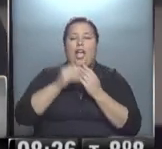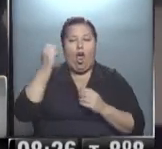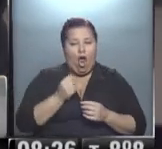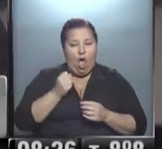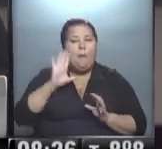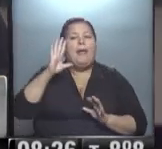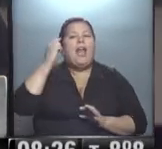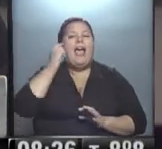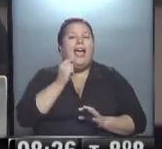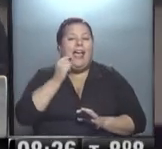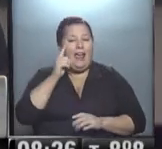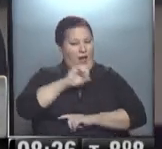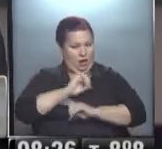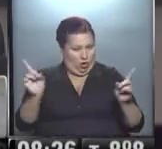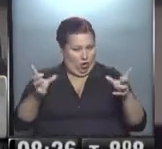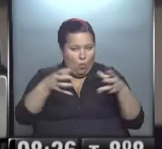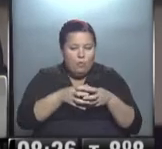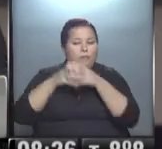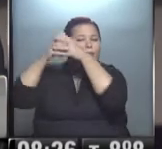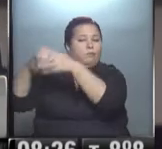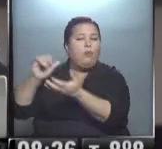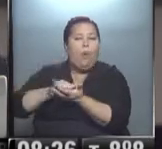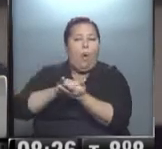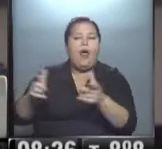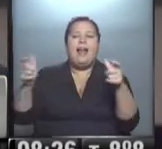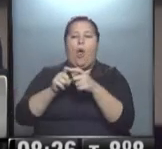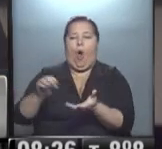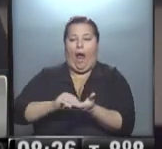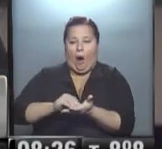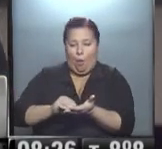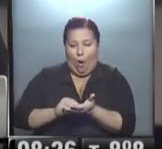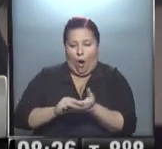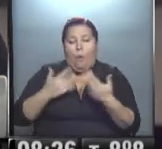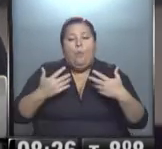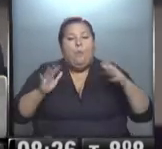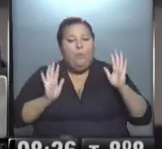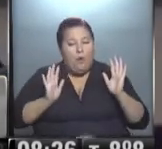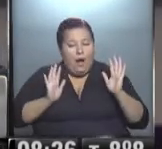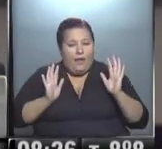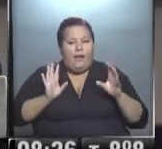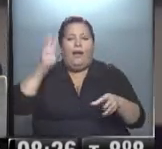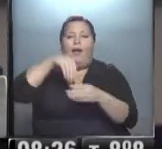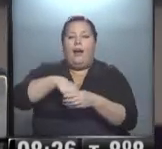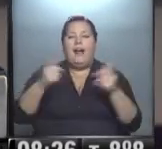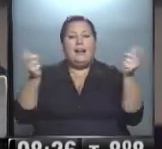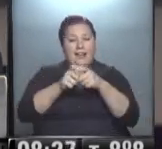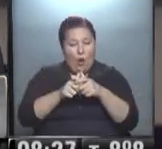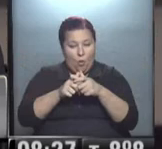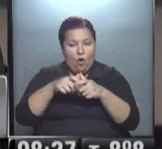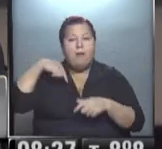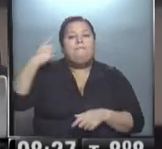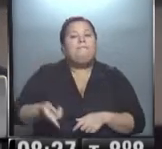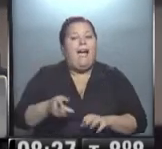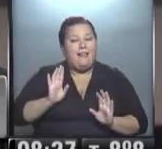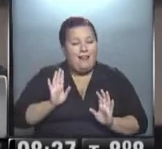sin axel kicillof a nueva york para reunirse con los abogados y probablemente de participar de la reunión que puedan tener el día